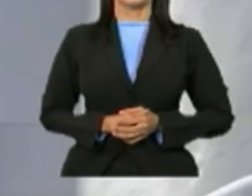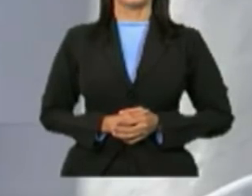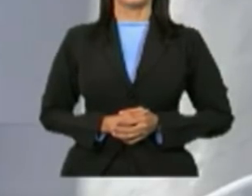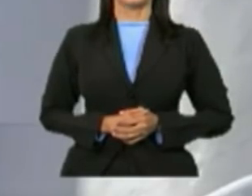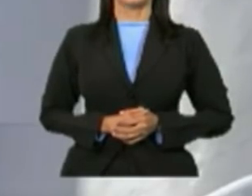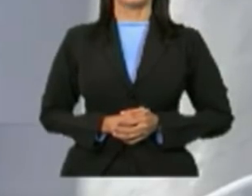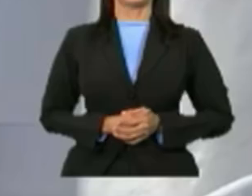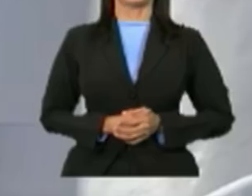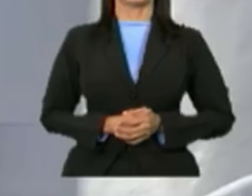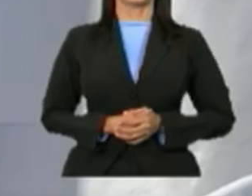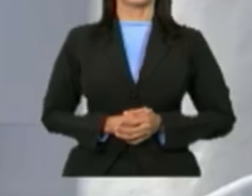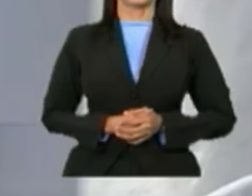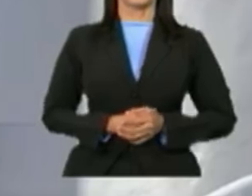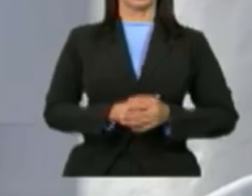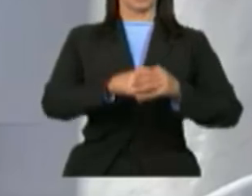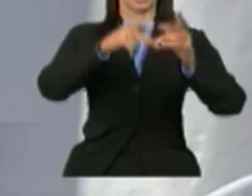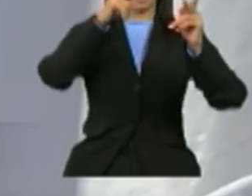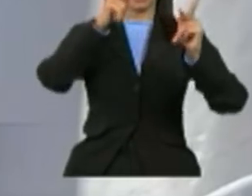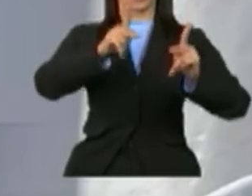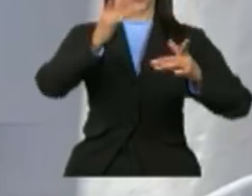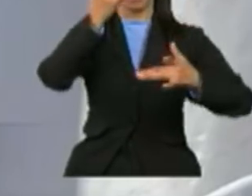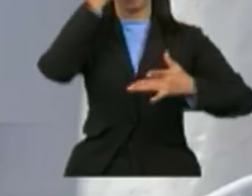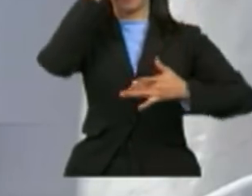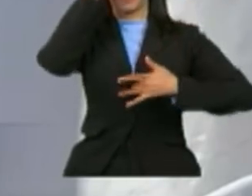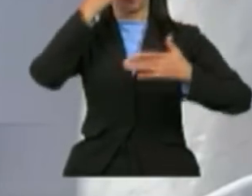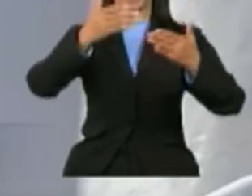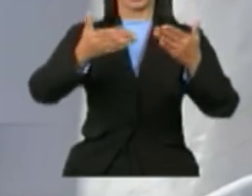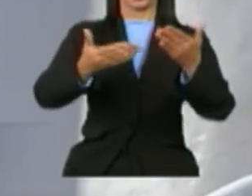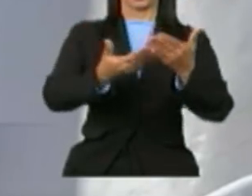De los casos nuevos confirmados